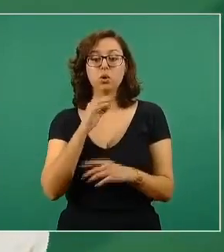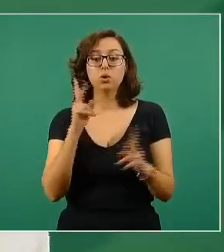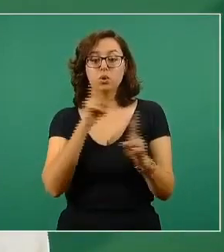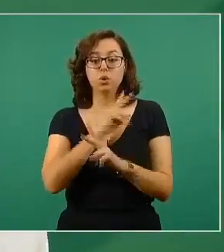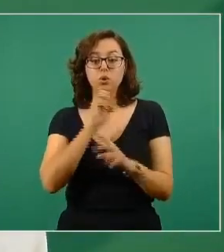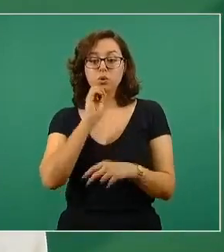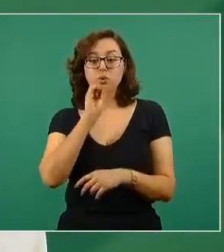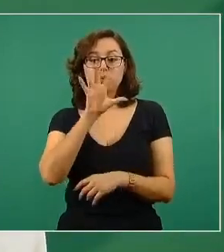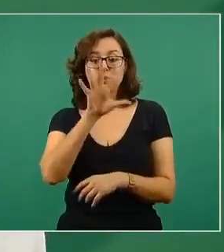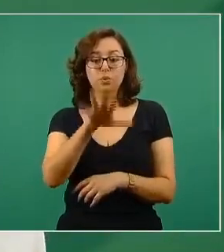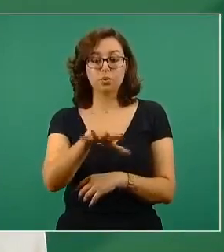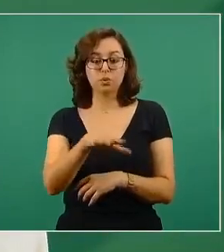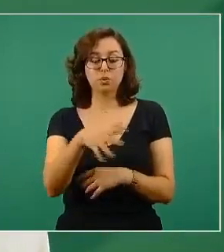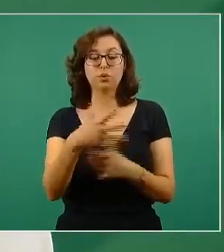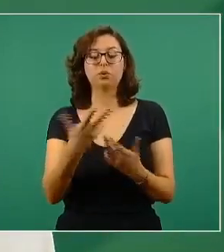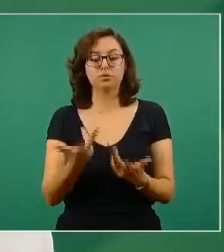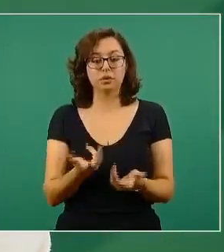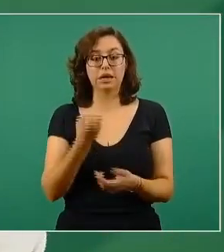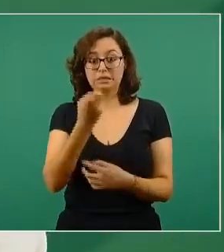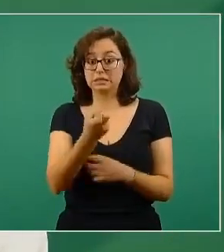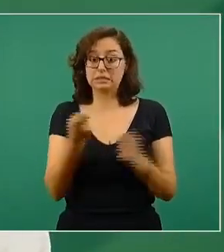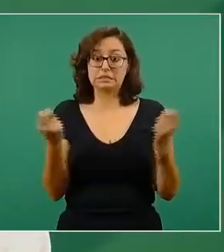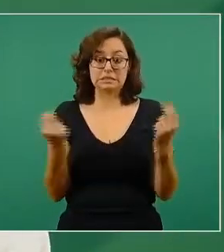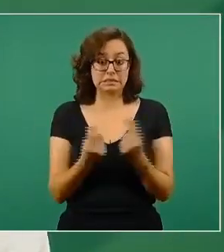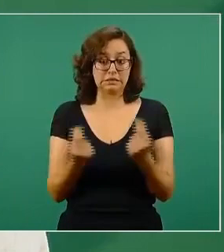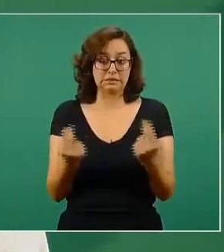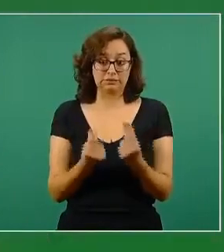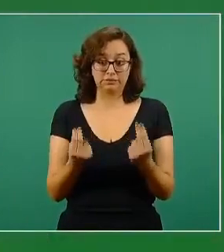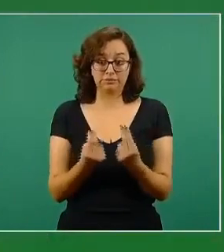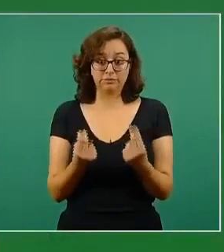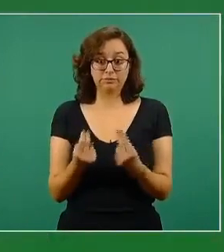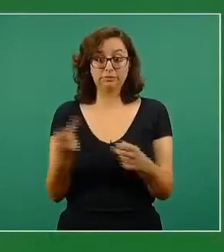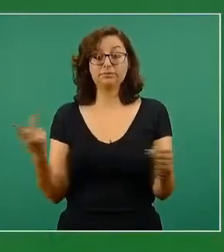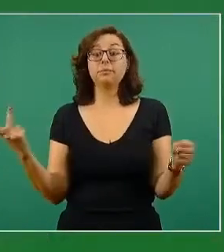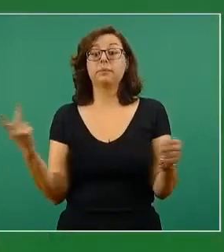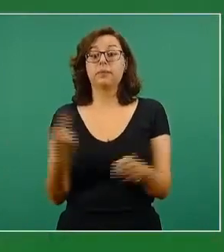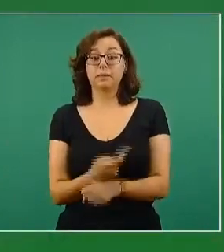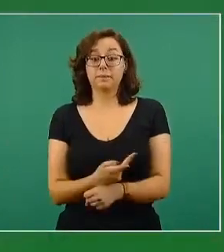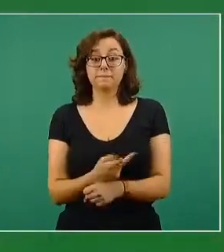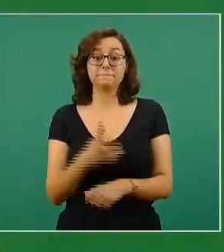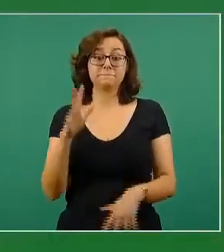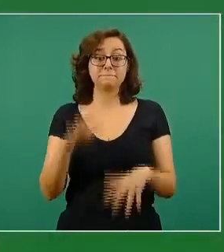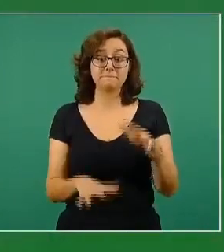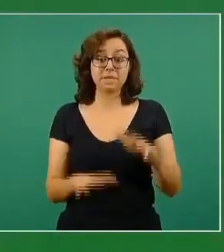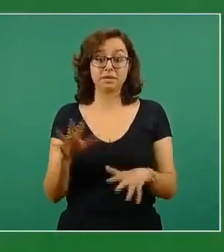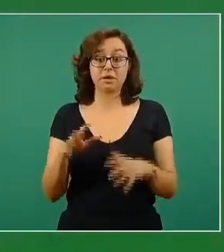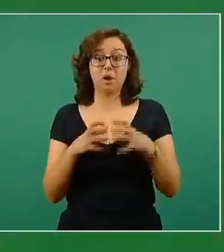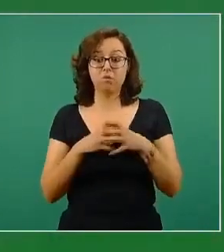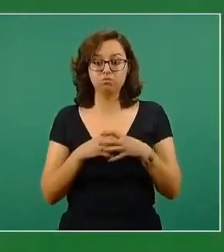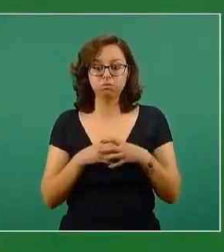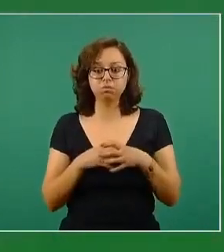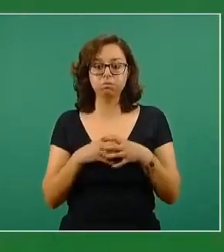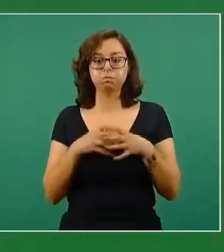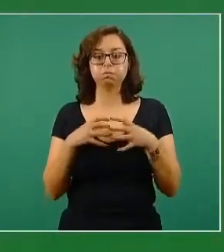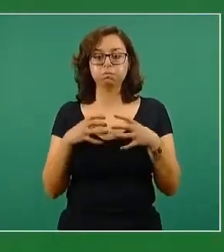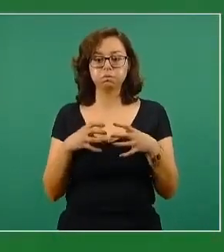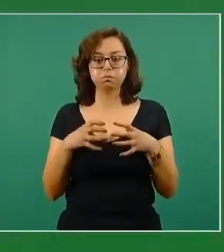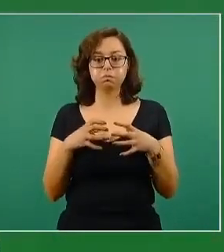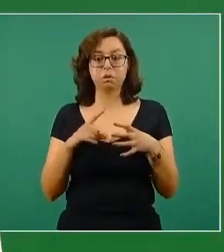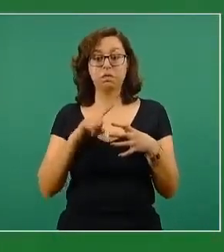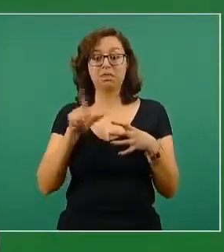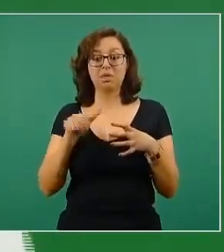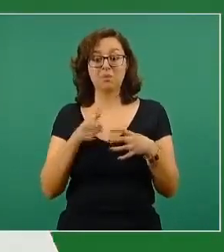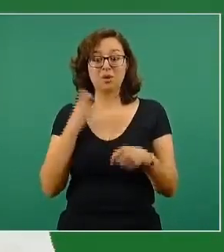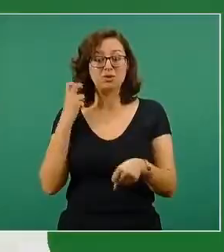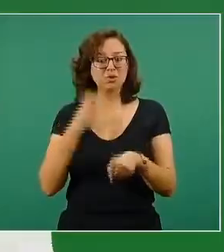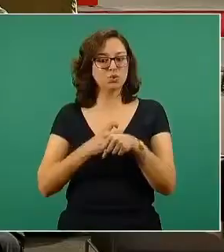aire cargado de dióxido de carbono. Y la cicatrización, donde hay inflamación, después hay